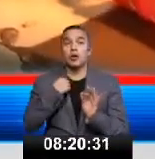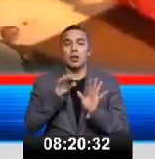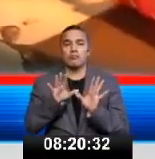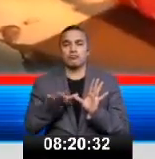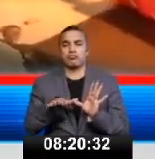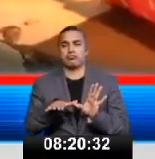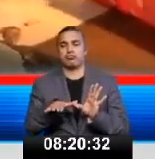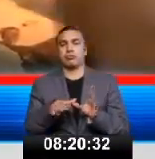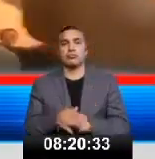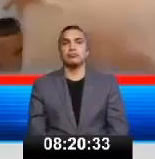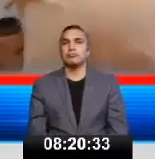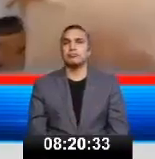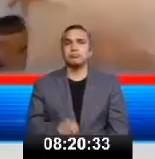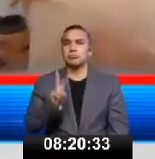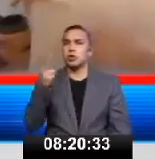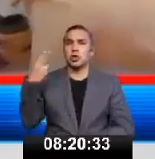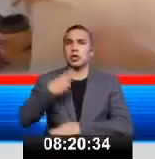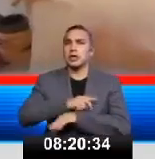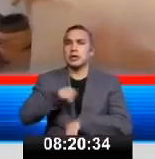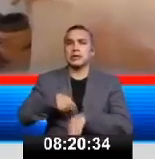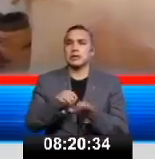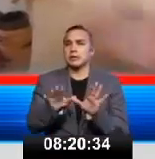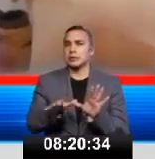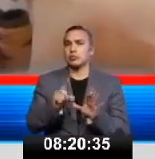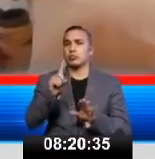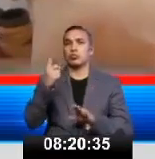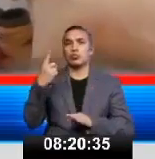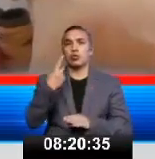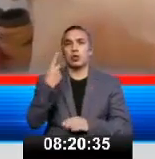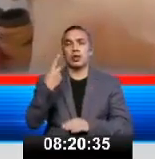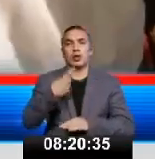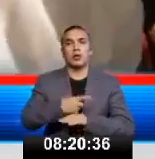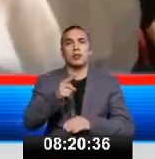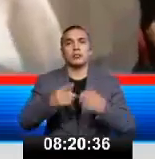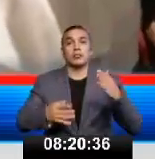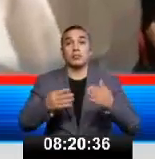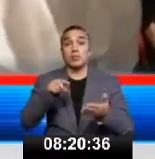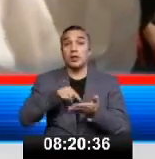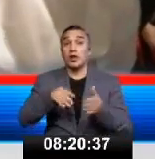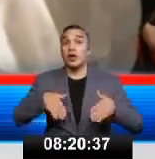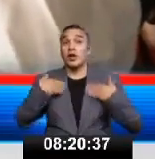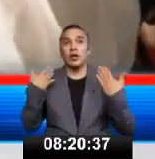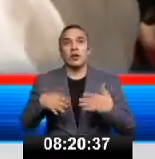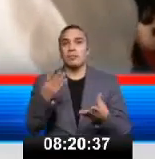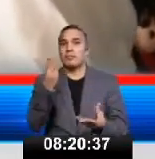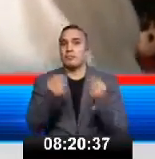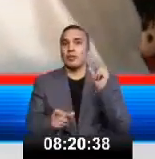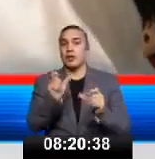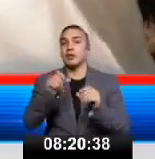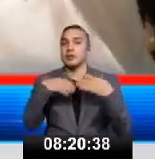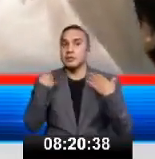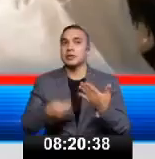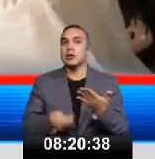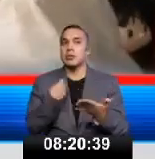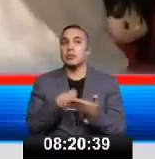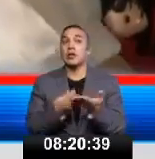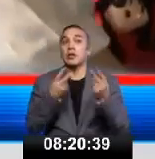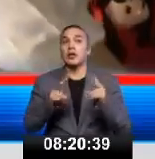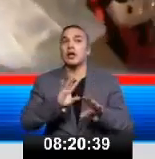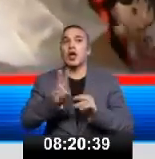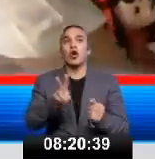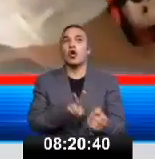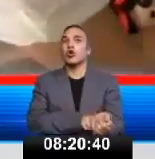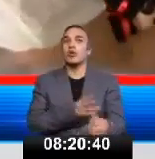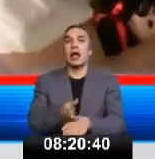máquina. Cerca de 2 días se demora en confeccionar cada producto. Está contenta por la acogida y porque se ha rescatado una